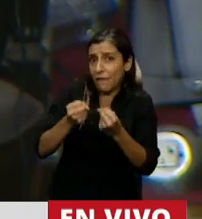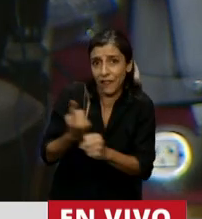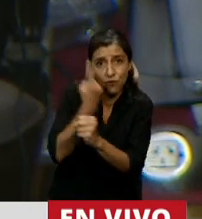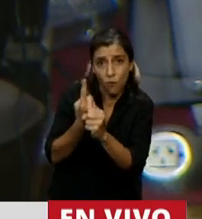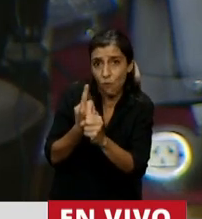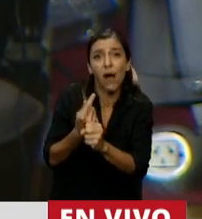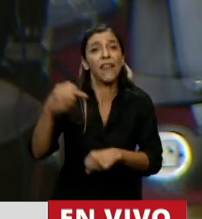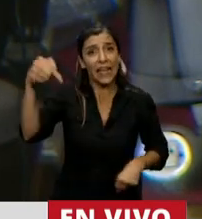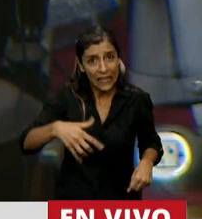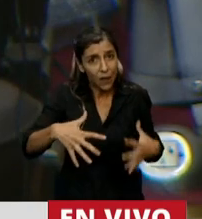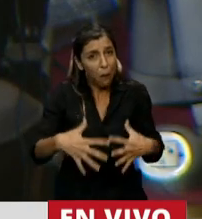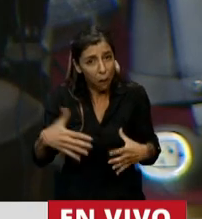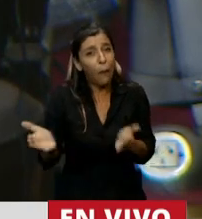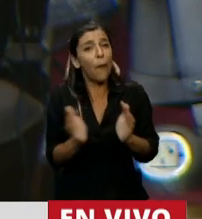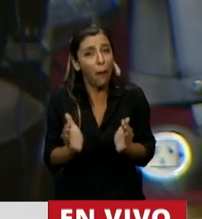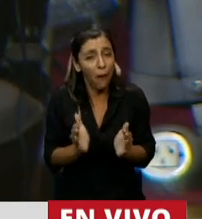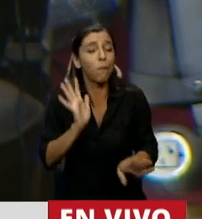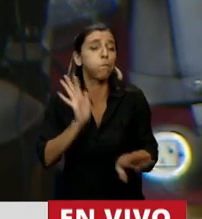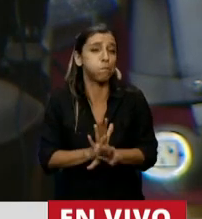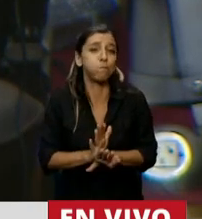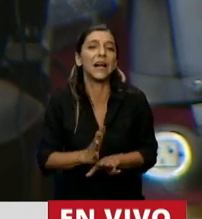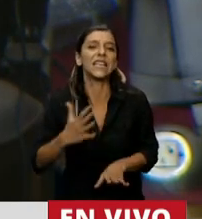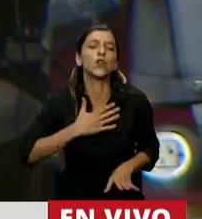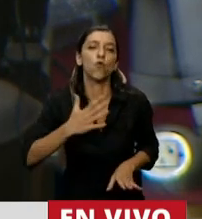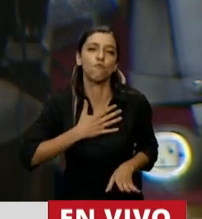ser humano. Yo no voy a